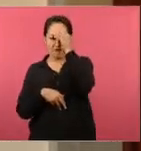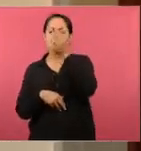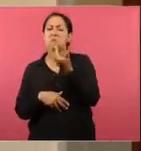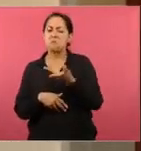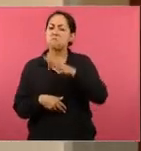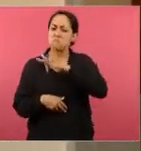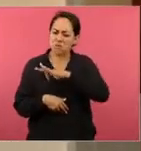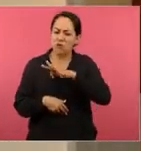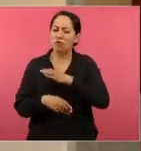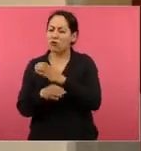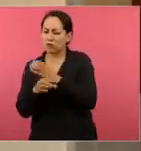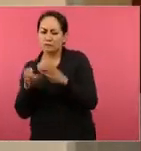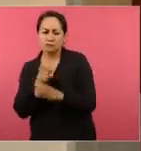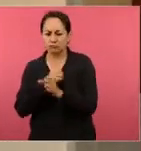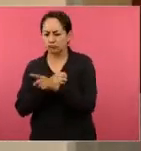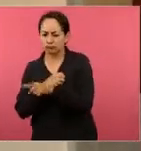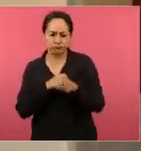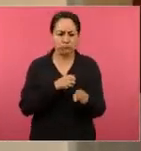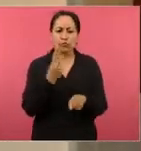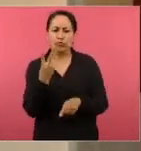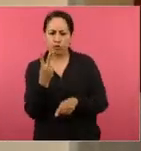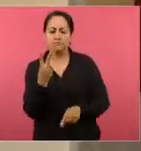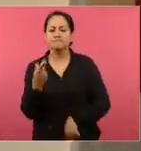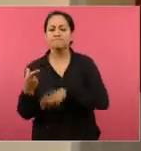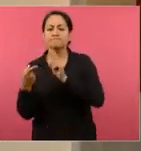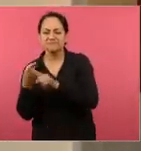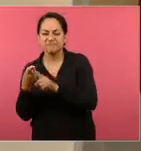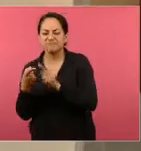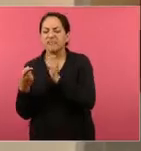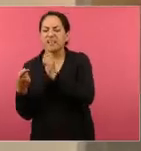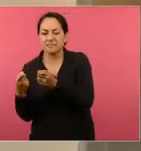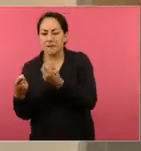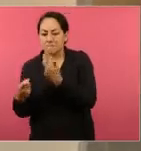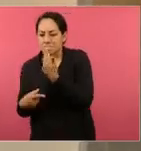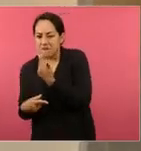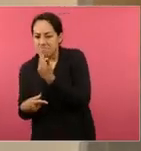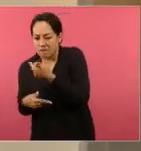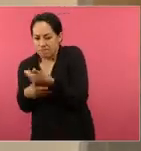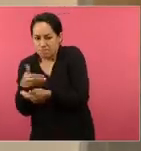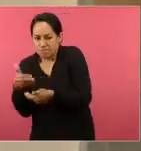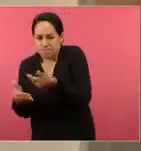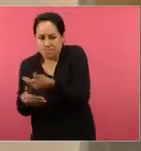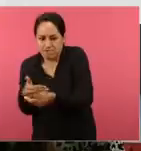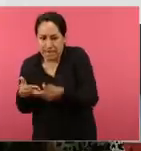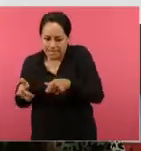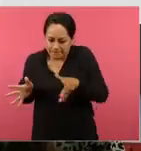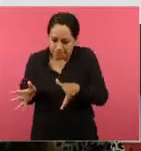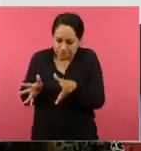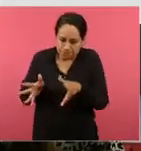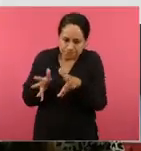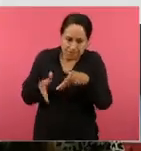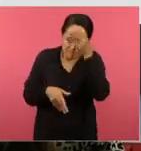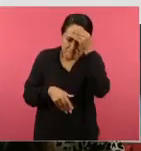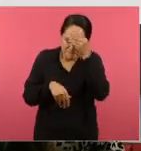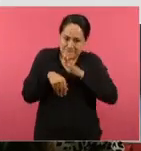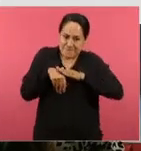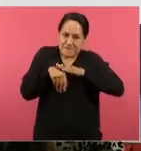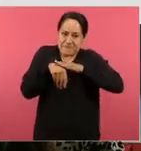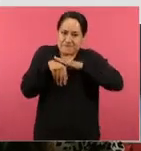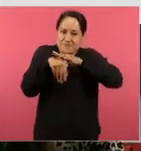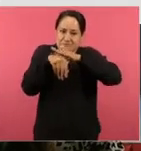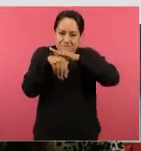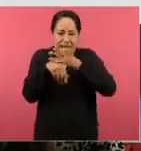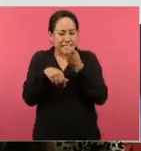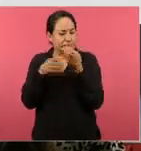Uno, que tiene que ver con mejorar, elevar los aprendizajes, Eso es clave, ¿eh?